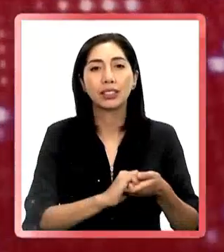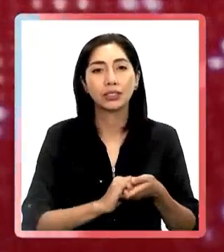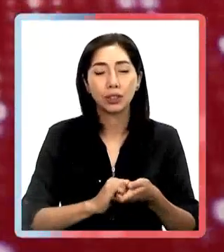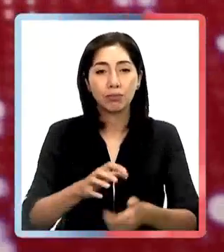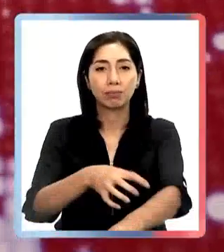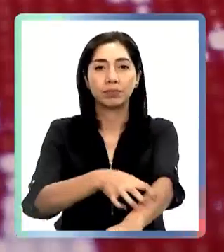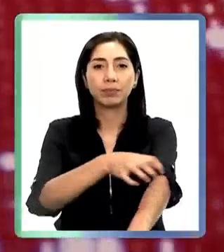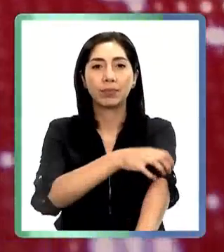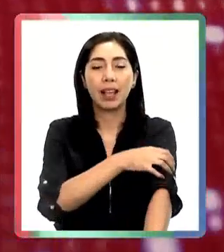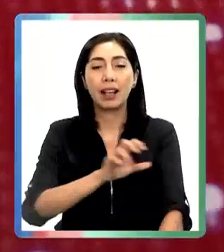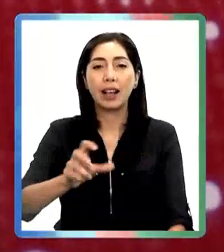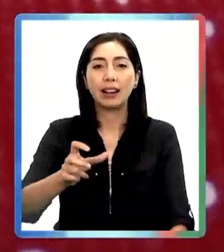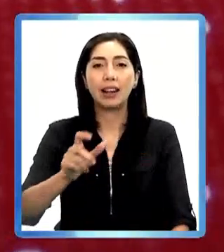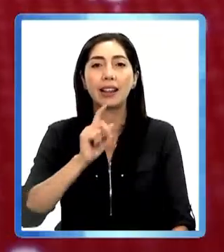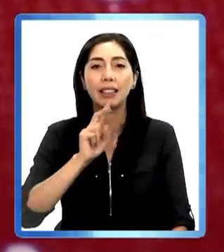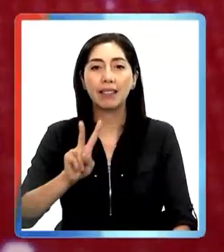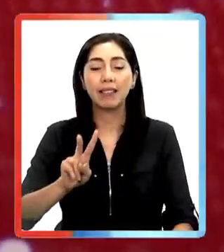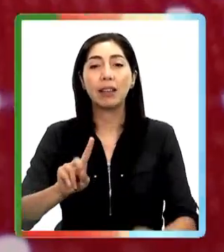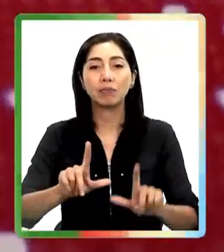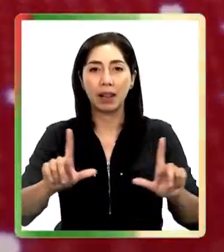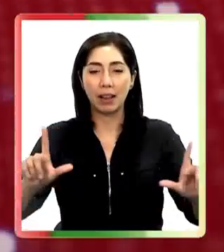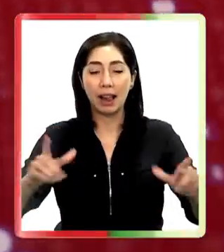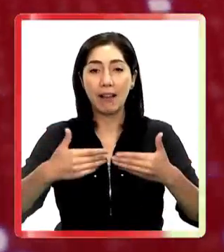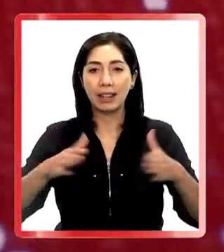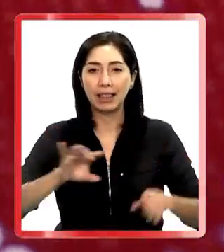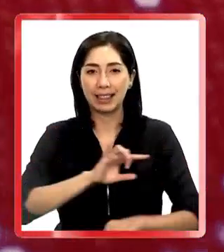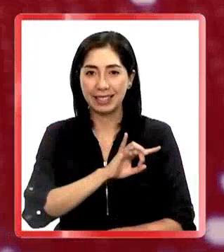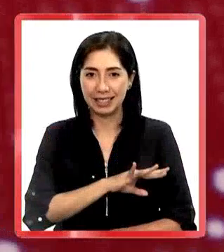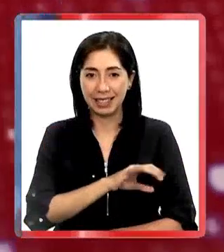Asociación Regional de Canales de Televisión de Señal Abierta de